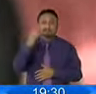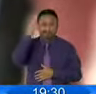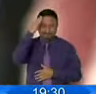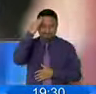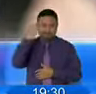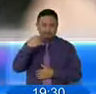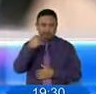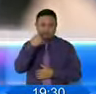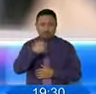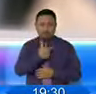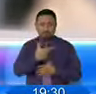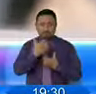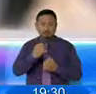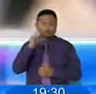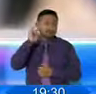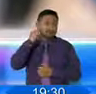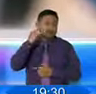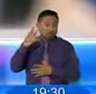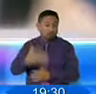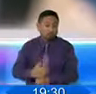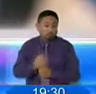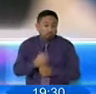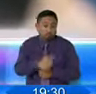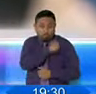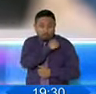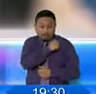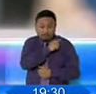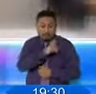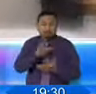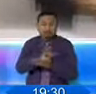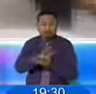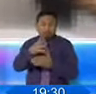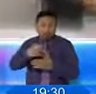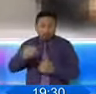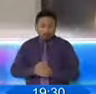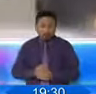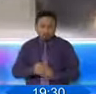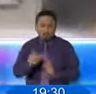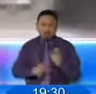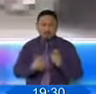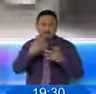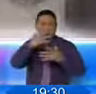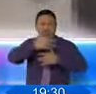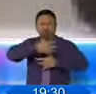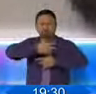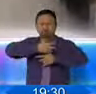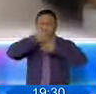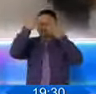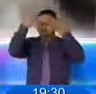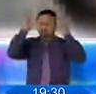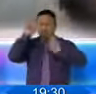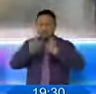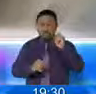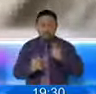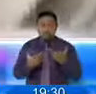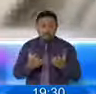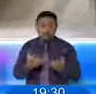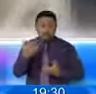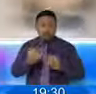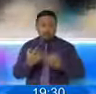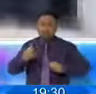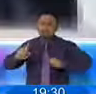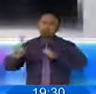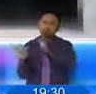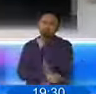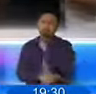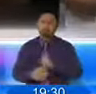supuestamente el sujeto intentó secuestrar a una niña, cuando la pequeña salía de la escuela, la ira invadió el espacio. La multitud indignada buscó hacer justicia por